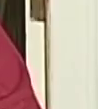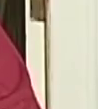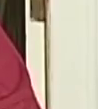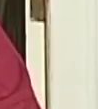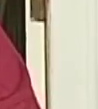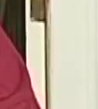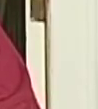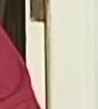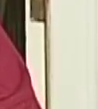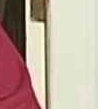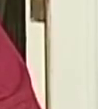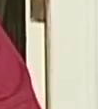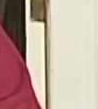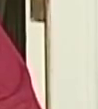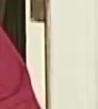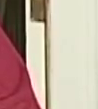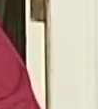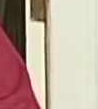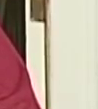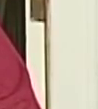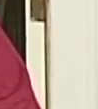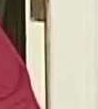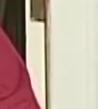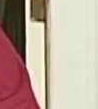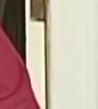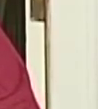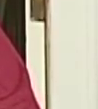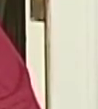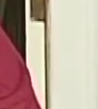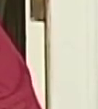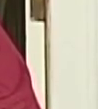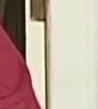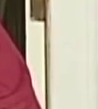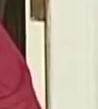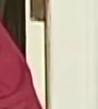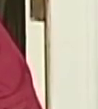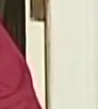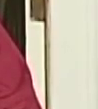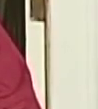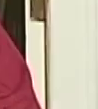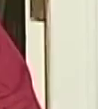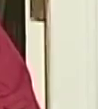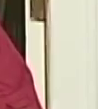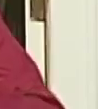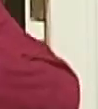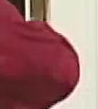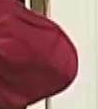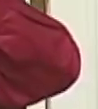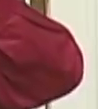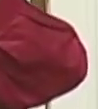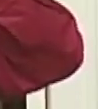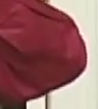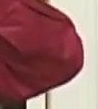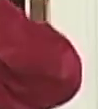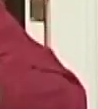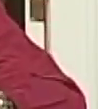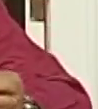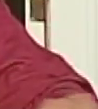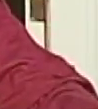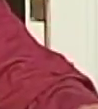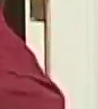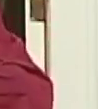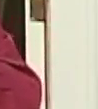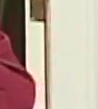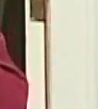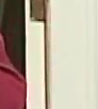utiliza la fuerza pública para perseguir y desalojar como pasó en el Vigía, tenga la seguridad que lo pongo a la orden de la justicia